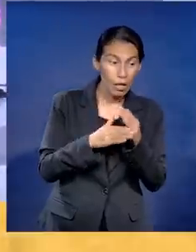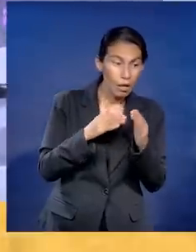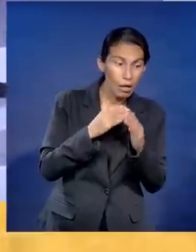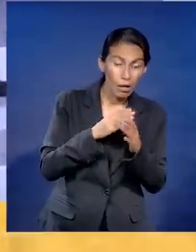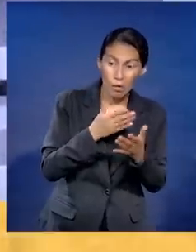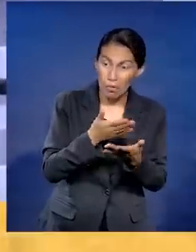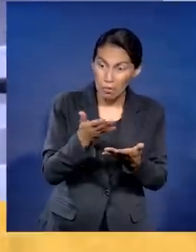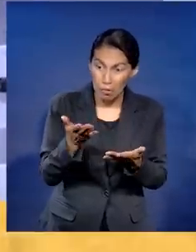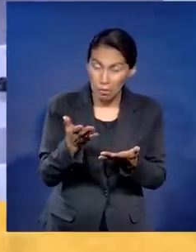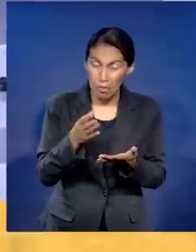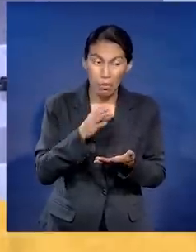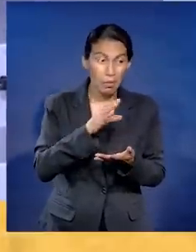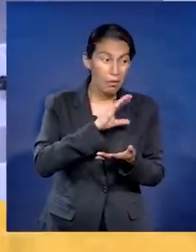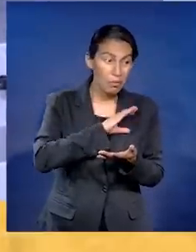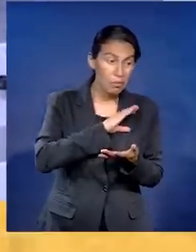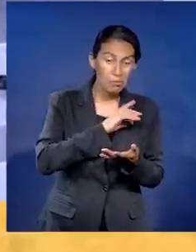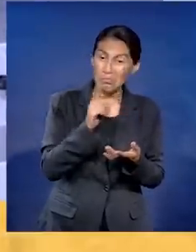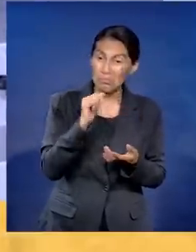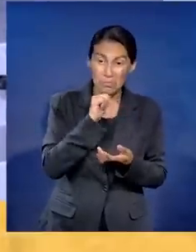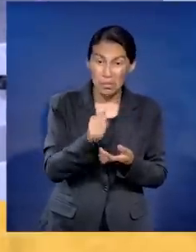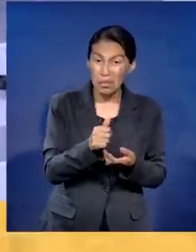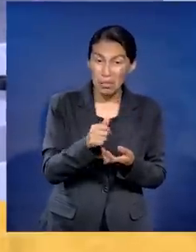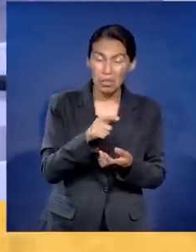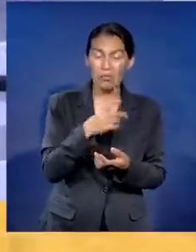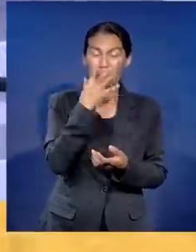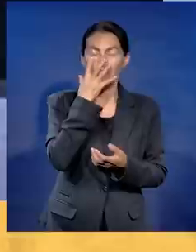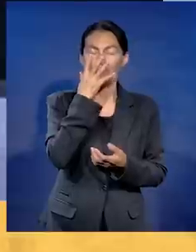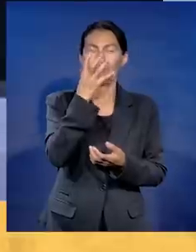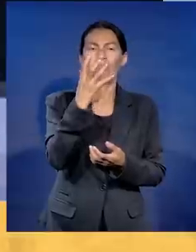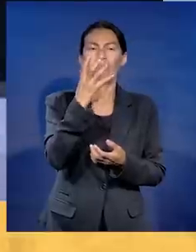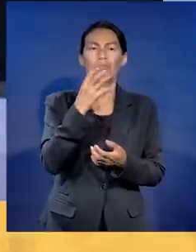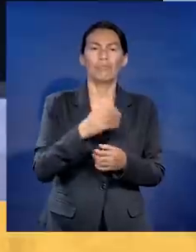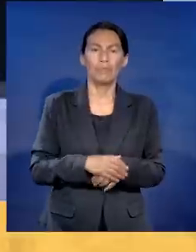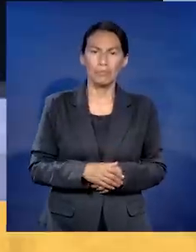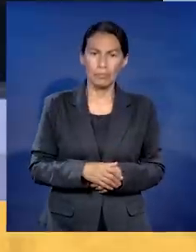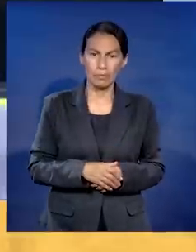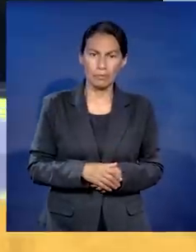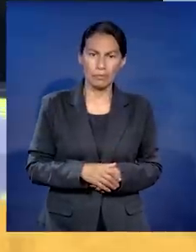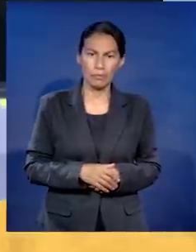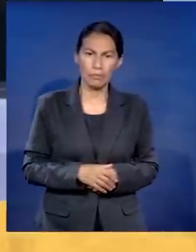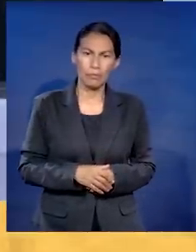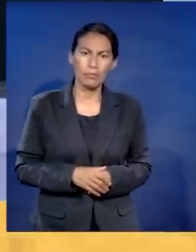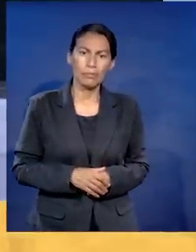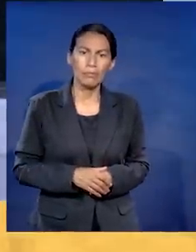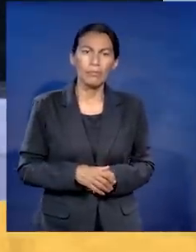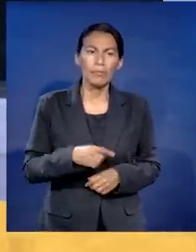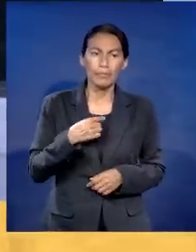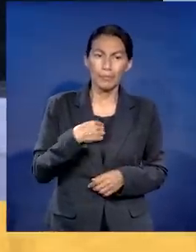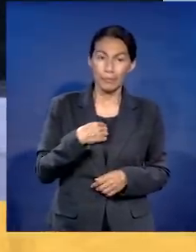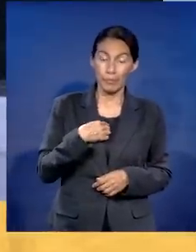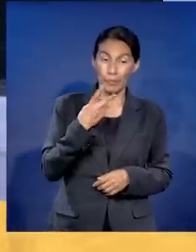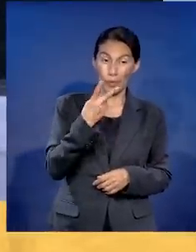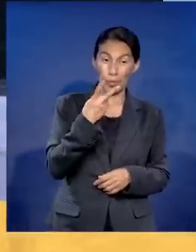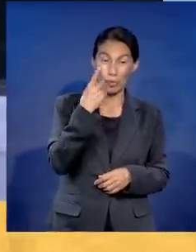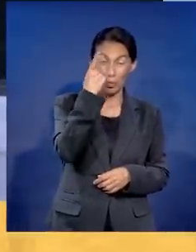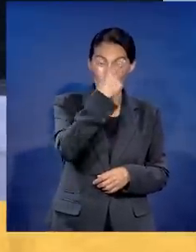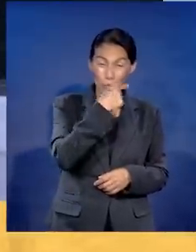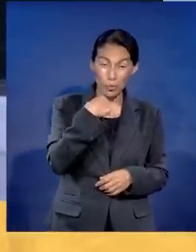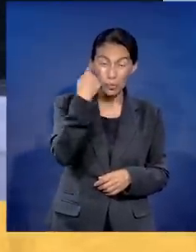en absoluto detallista, no invertía en nada, nada, nada, nada, nada, seco como un palo.